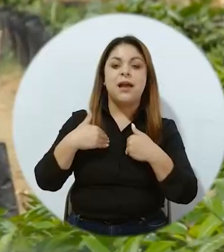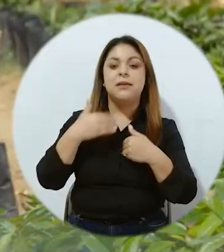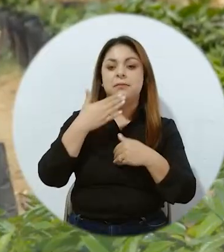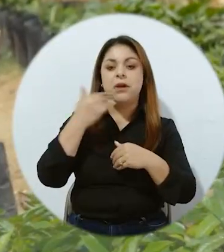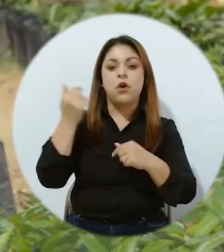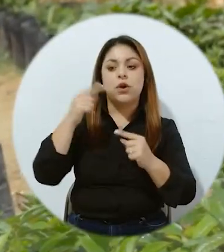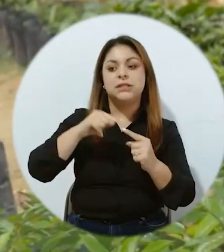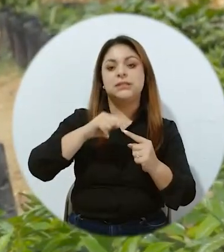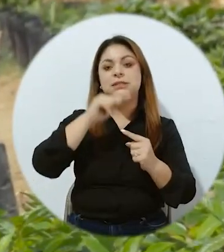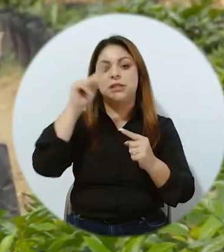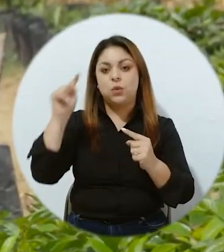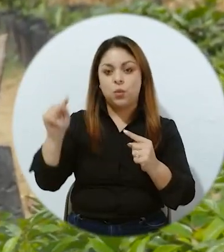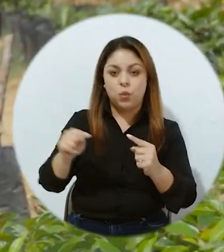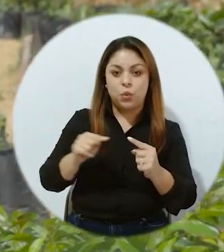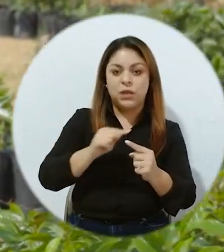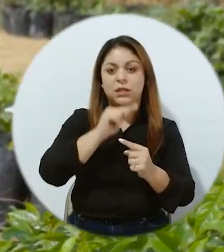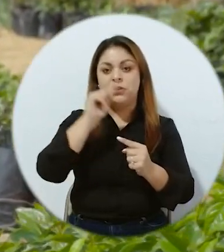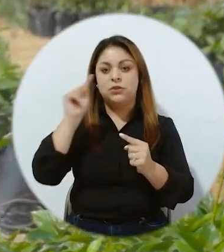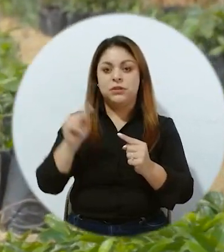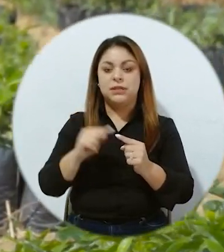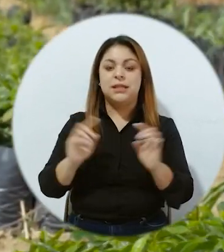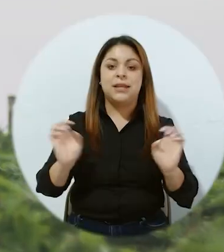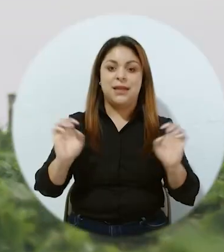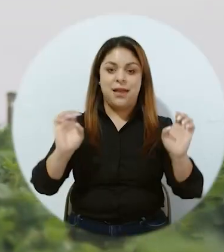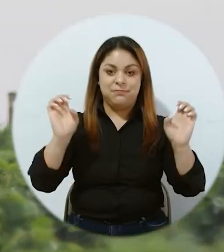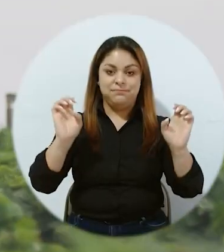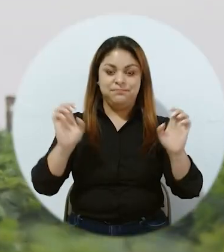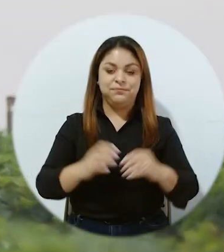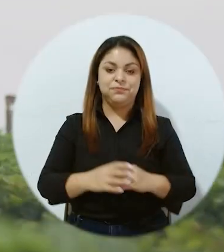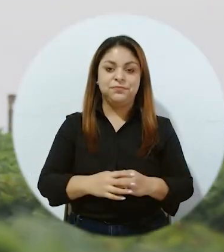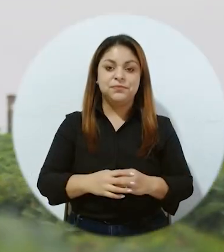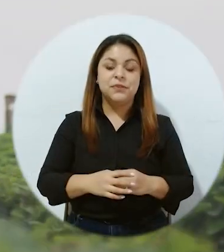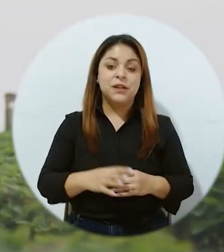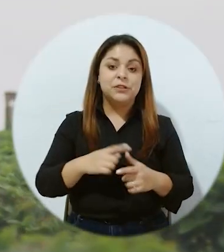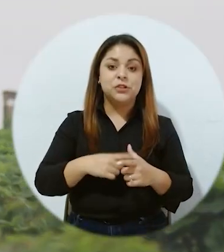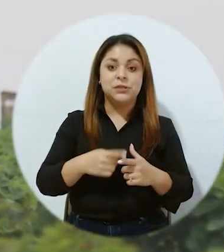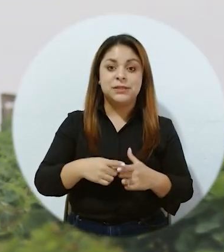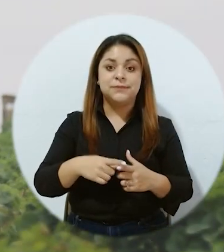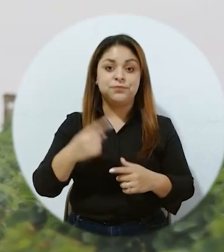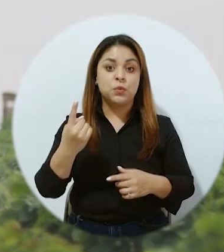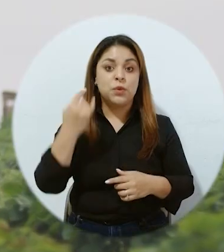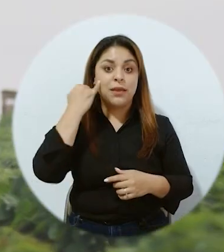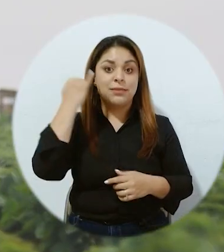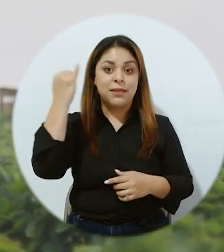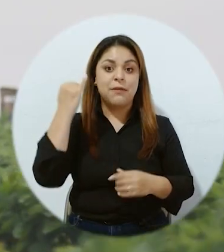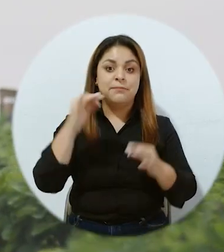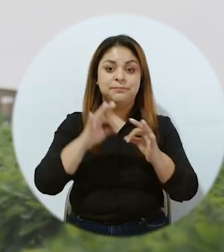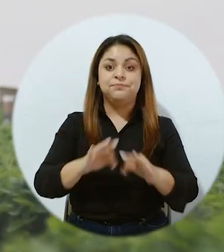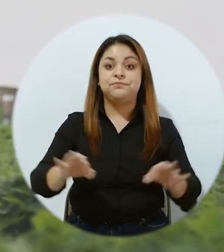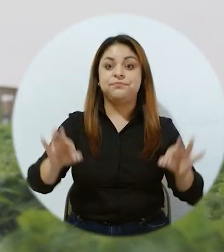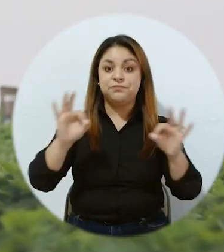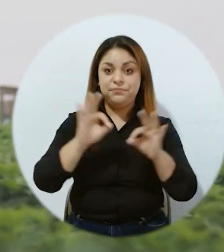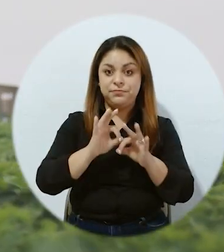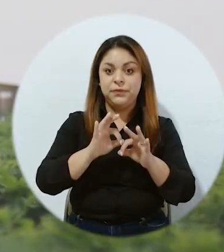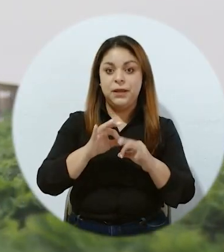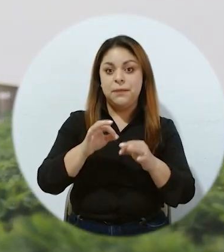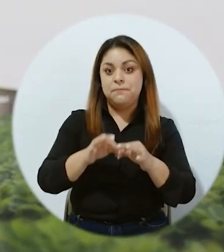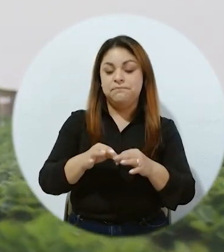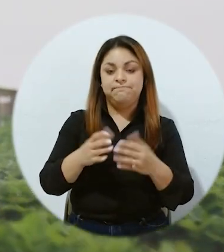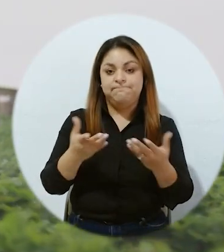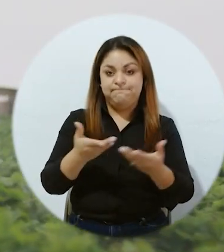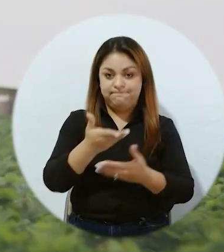circuitos de energía, que es lo que realmente estamos buscando. Entonces, tal vez una idea importante que me parece